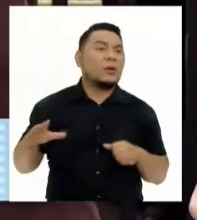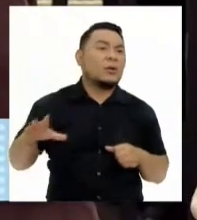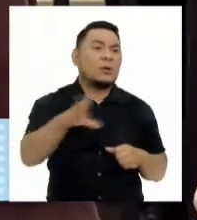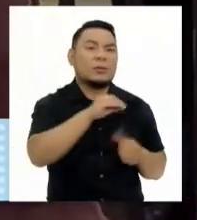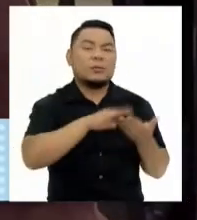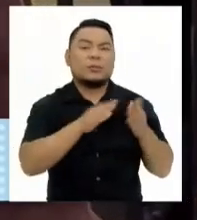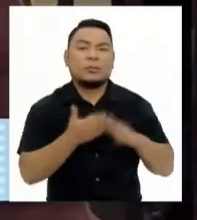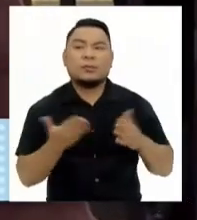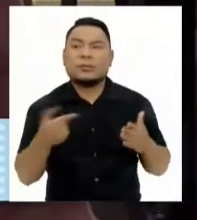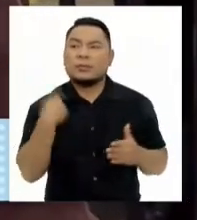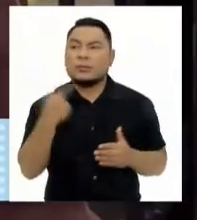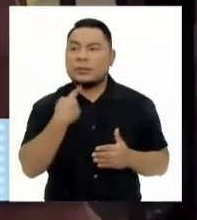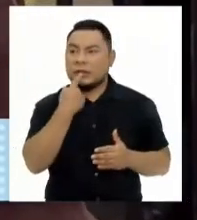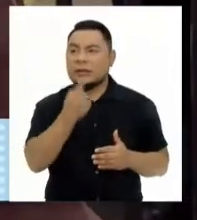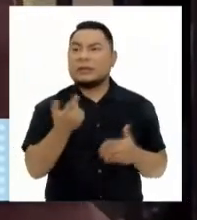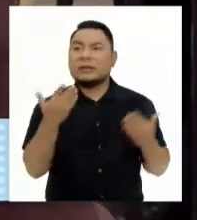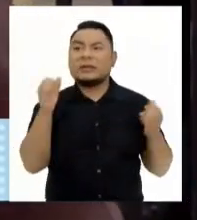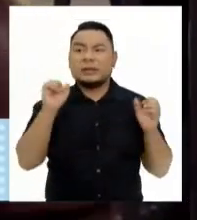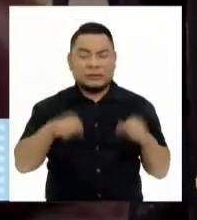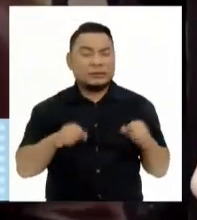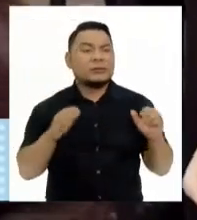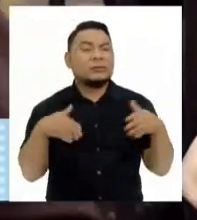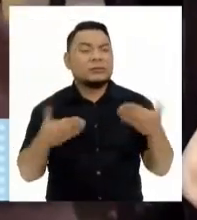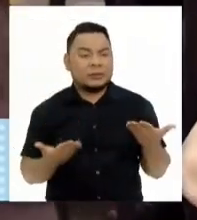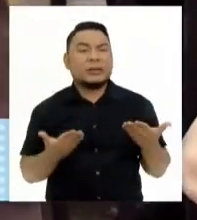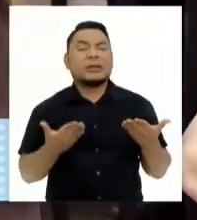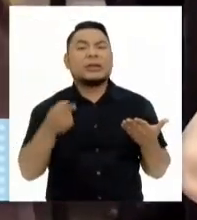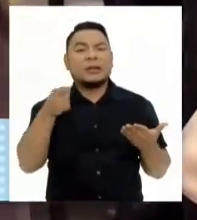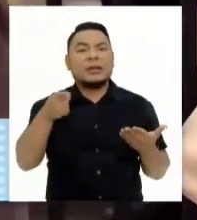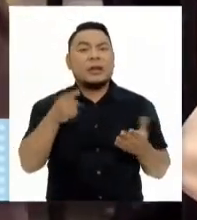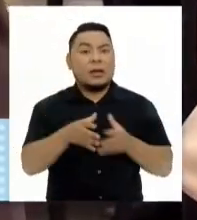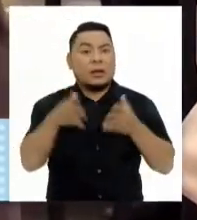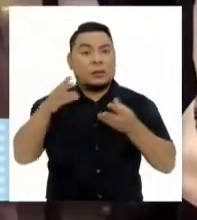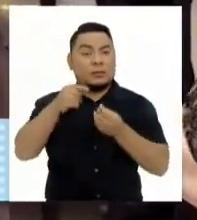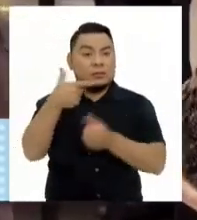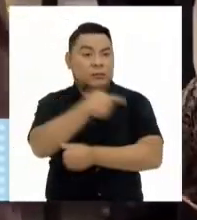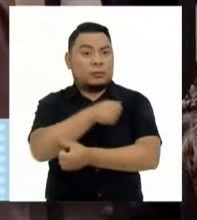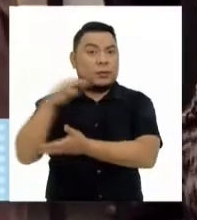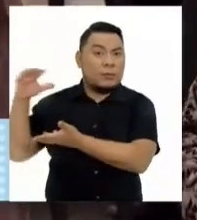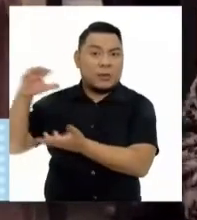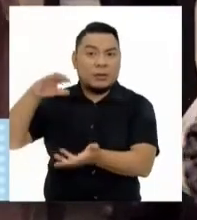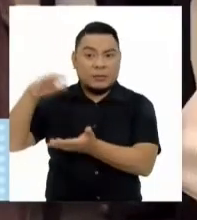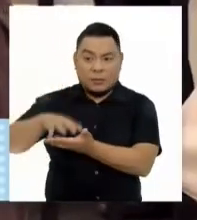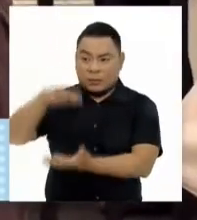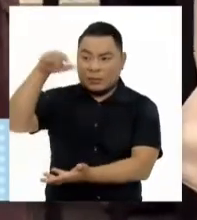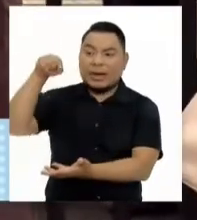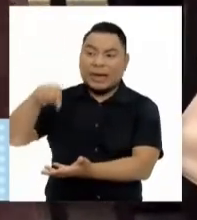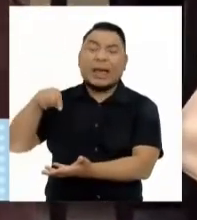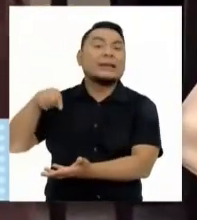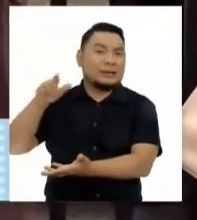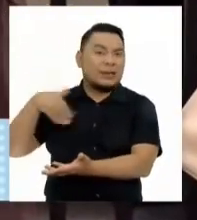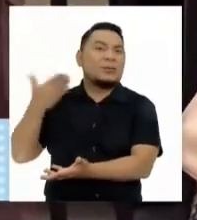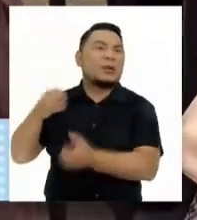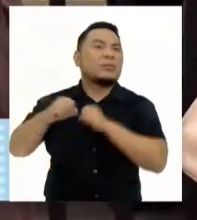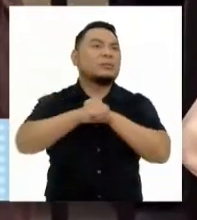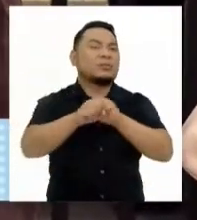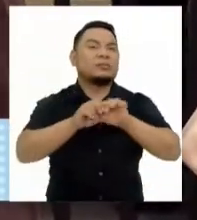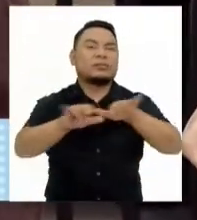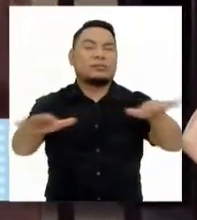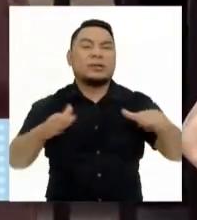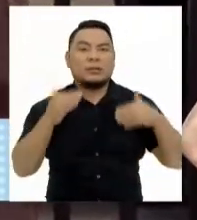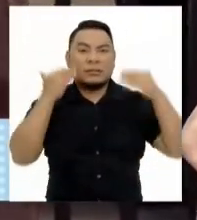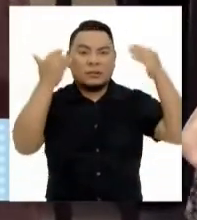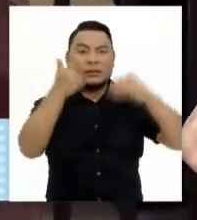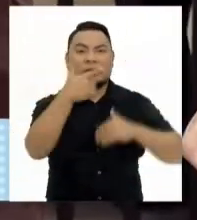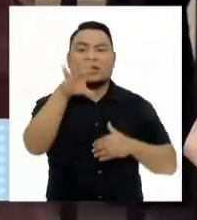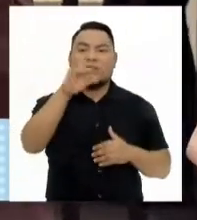población. Nosotros habíamos señalado que es factible, con la cantidad de vacunas que entendemos que podemos llegar a asegurar, vacunar a los mayores